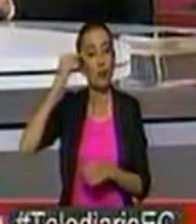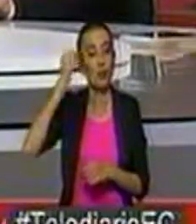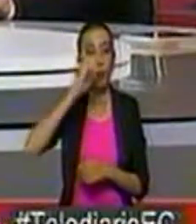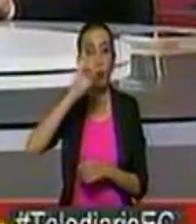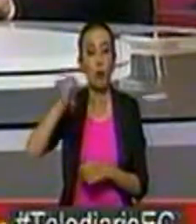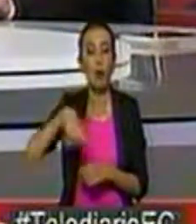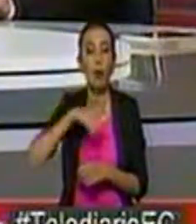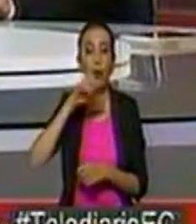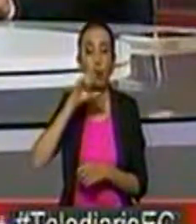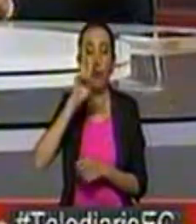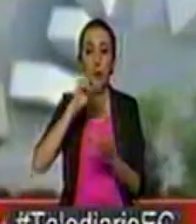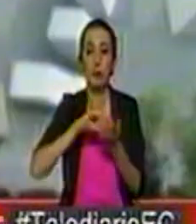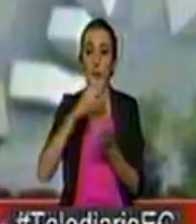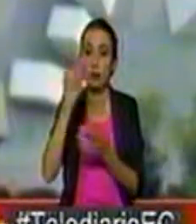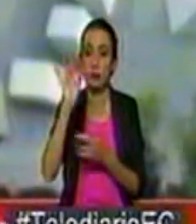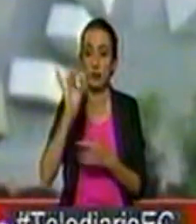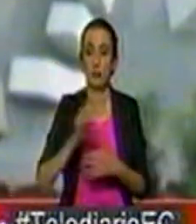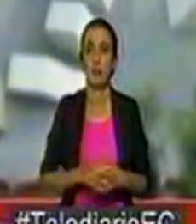año 2018.